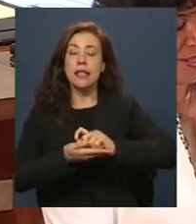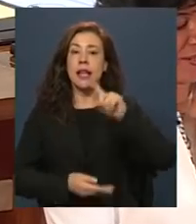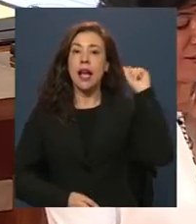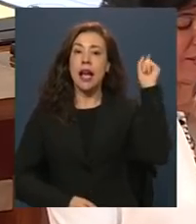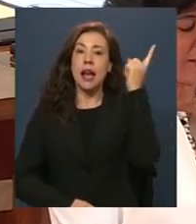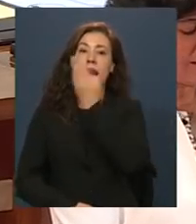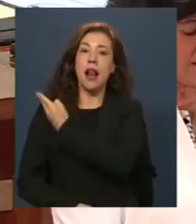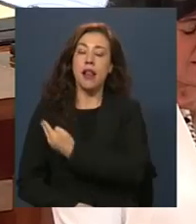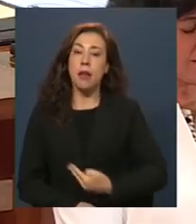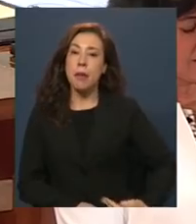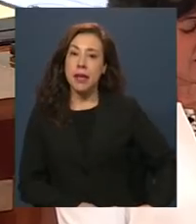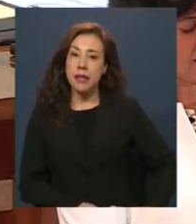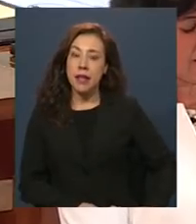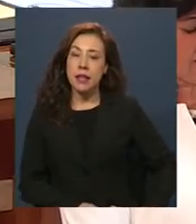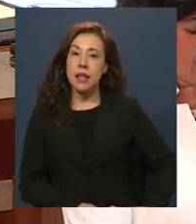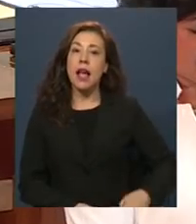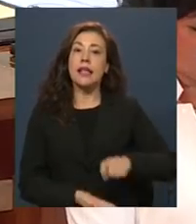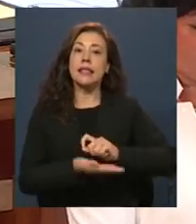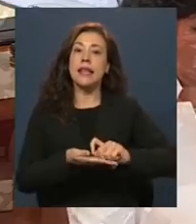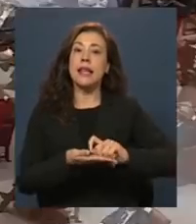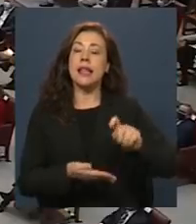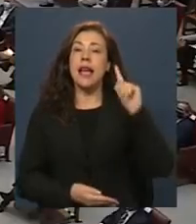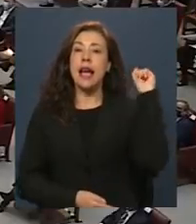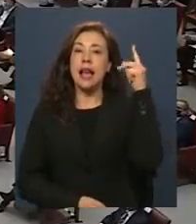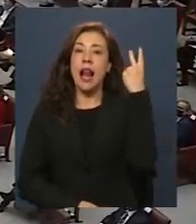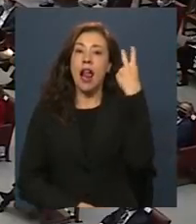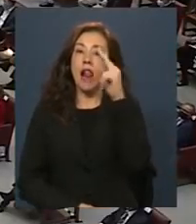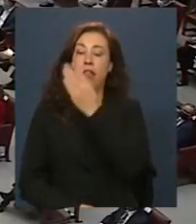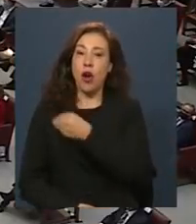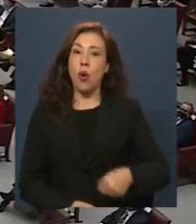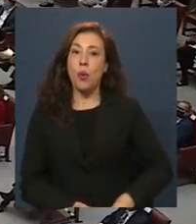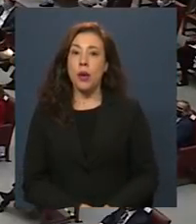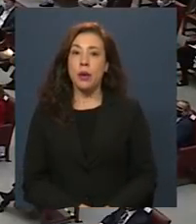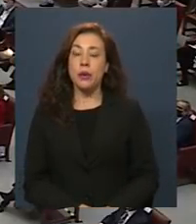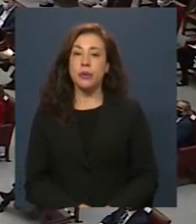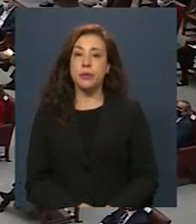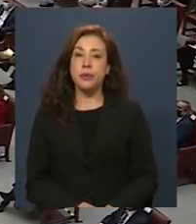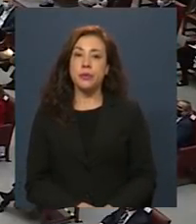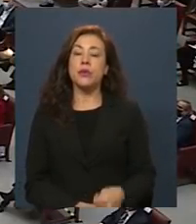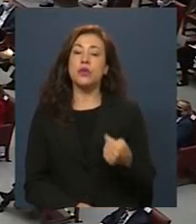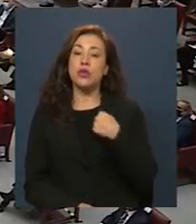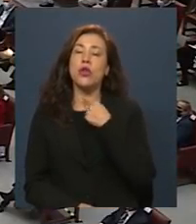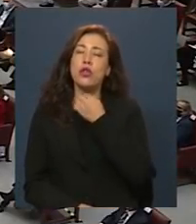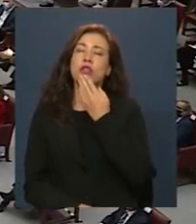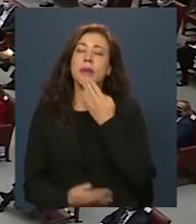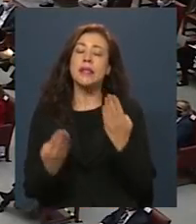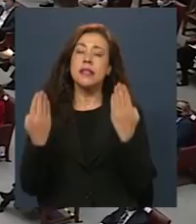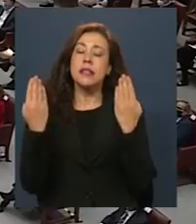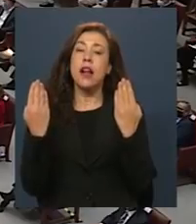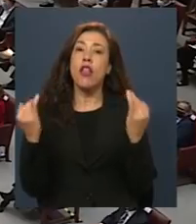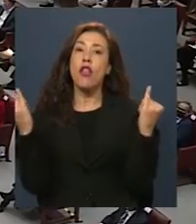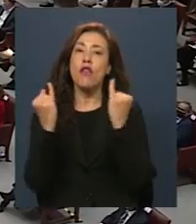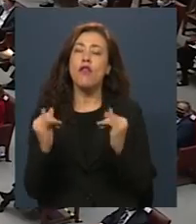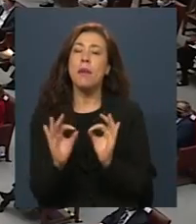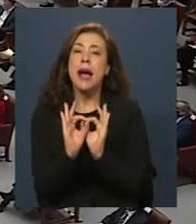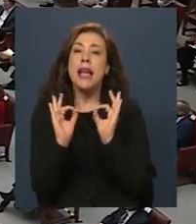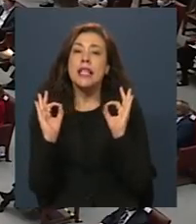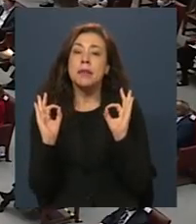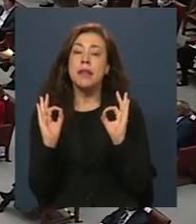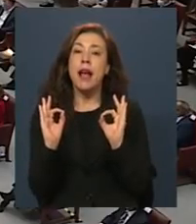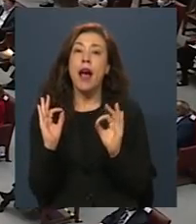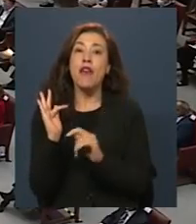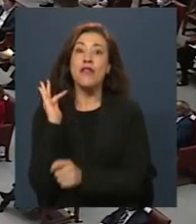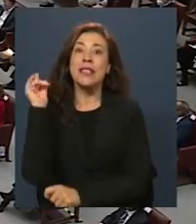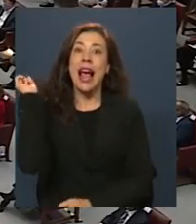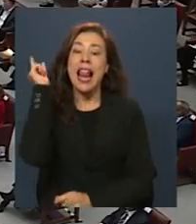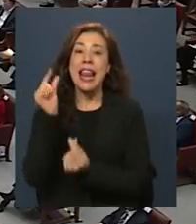de la Presidencia y Secretaría General de Gobierno. Deseo saludar de manera muy especial al fiscal